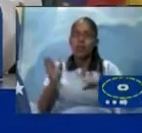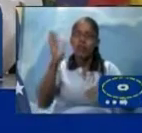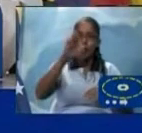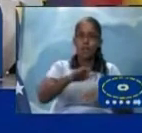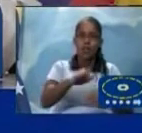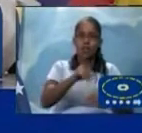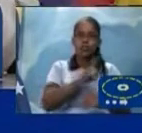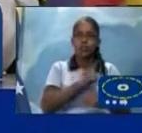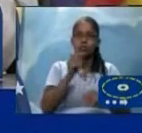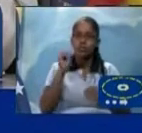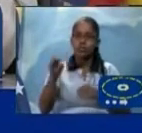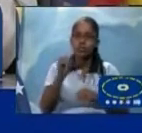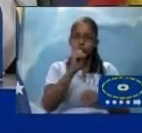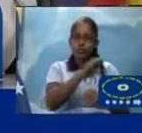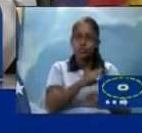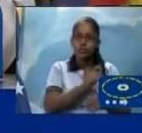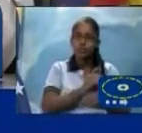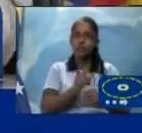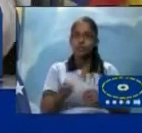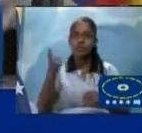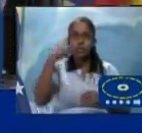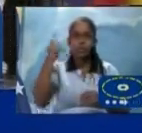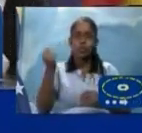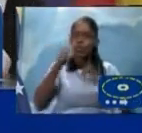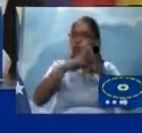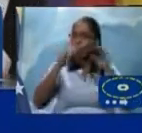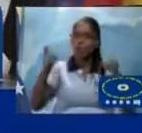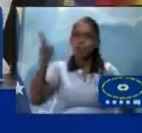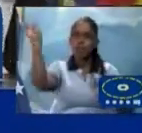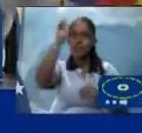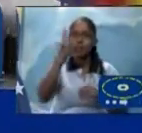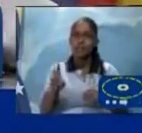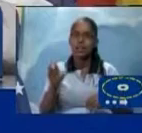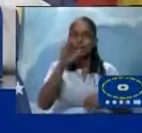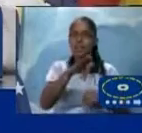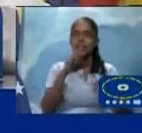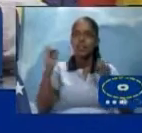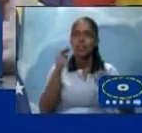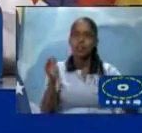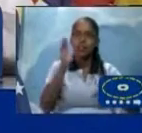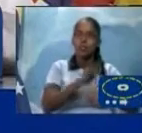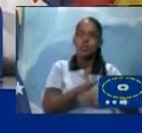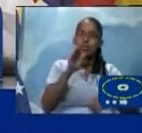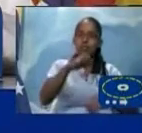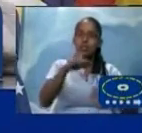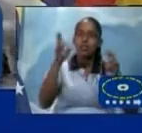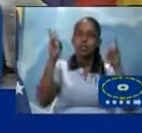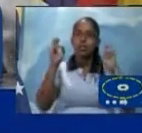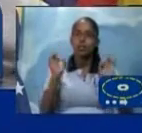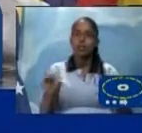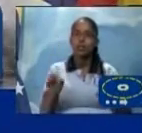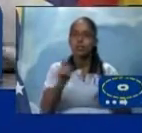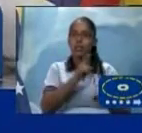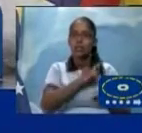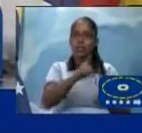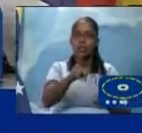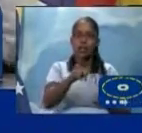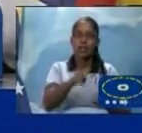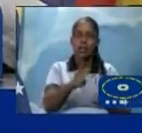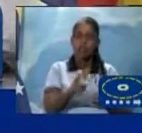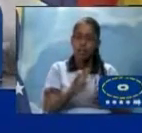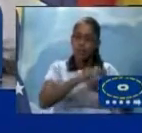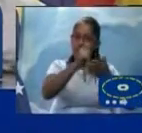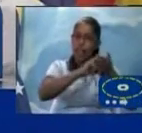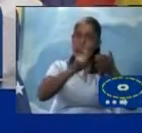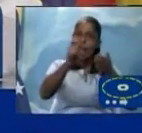están depositando sus votos. Todo el país está de fiesta por nuevamente en elecciones. O sea que